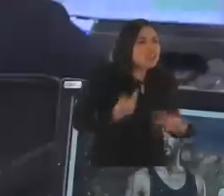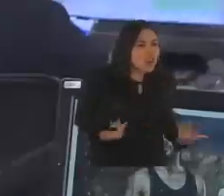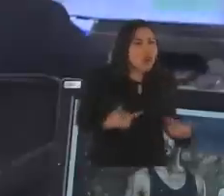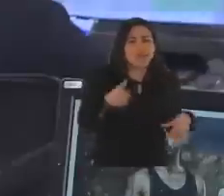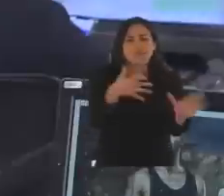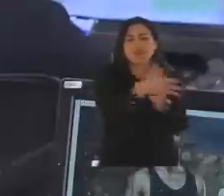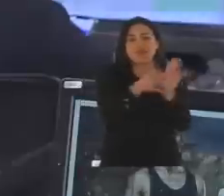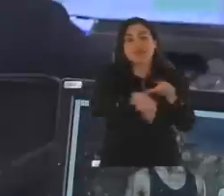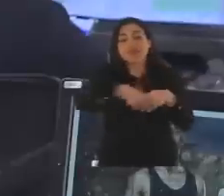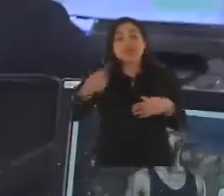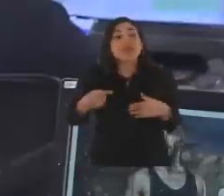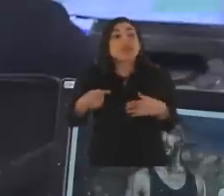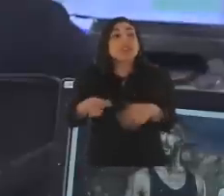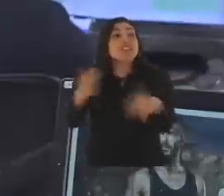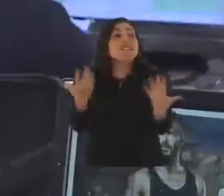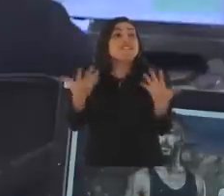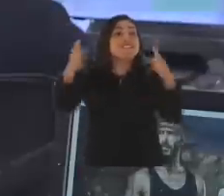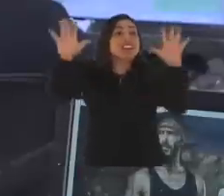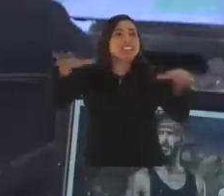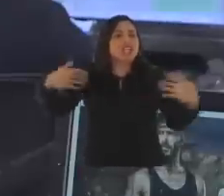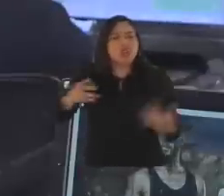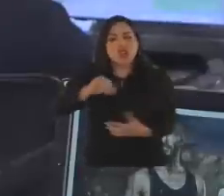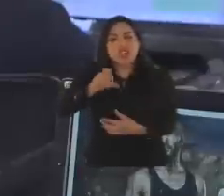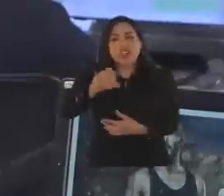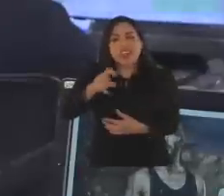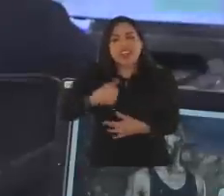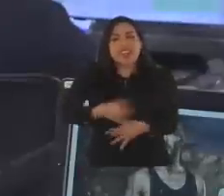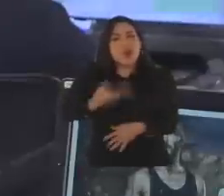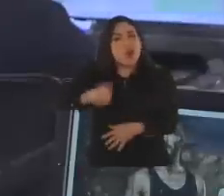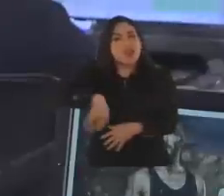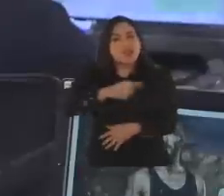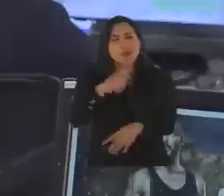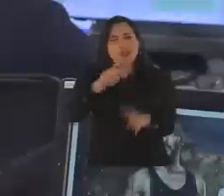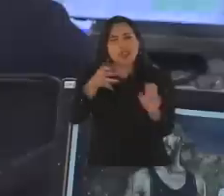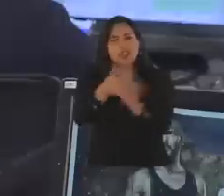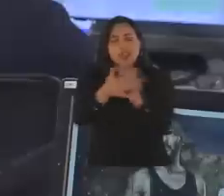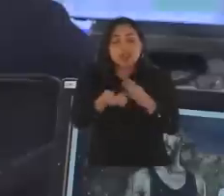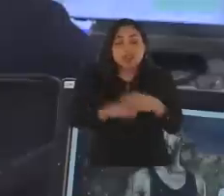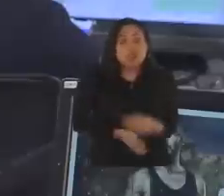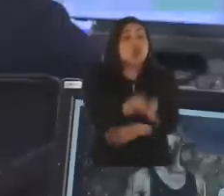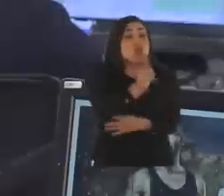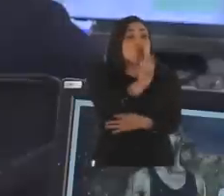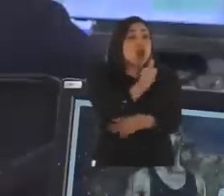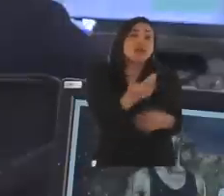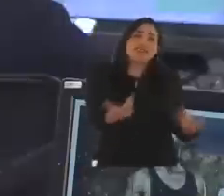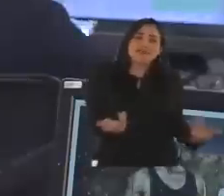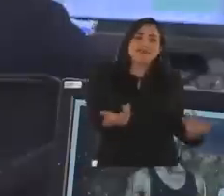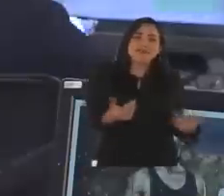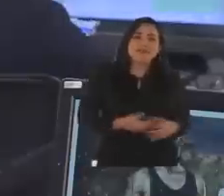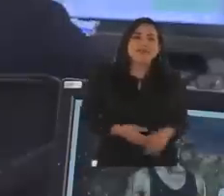y además el cierre del Hey Festival en Jericó con nuestra Isa con acento paisa. Y ojo, los espero este jueves que vuelve Plata es Plata, las plataformas digitales de